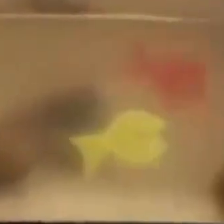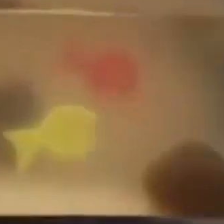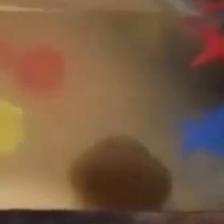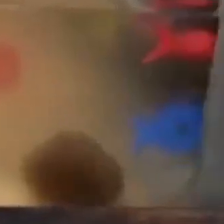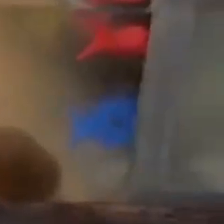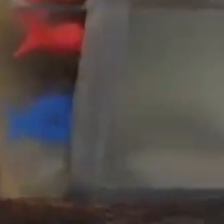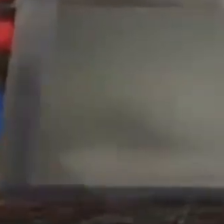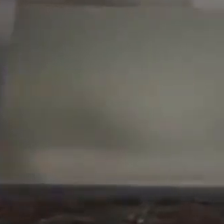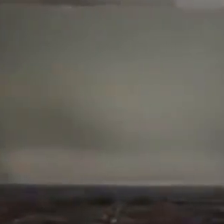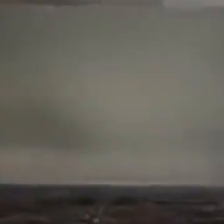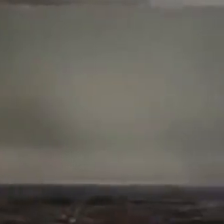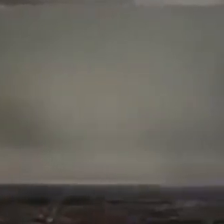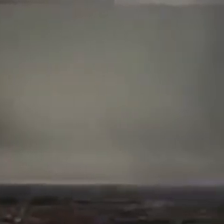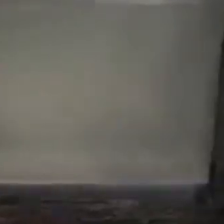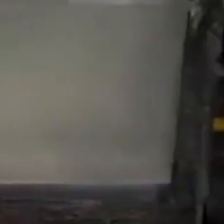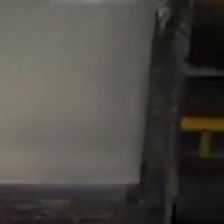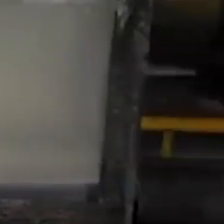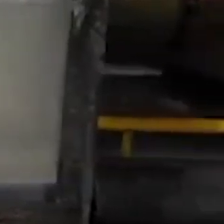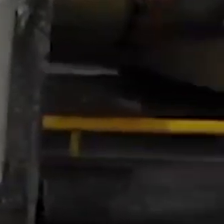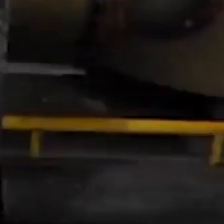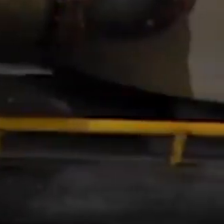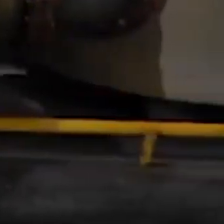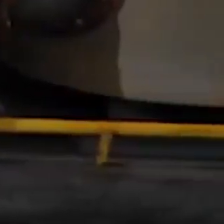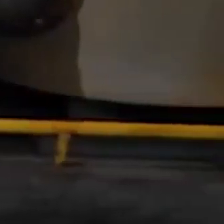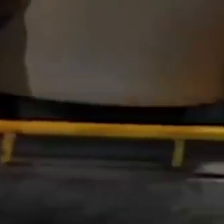no hay que desperdiciarla. La desperdician.